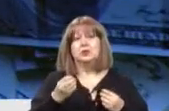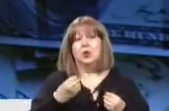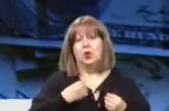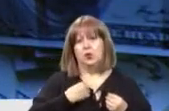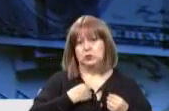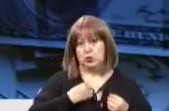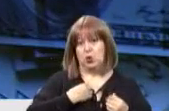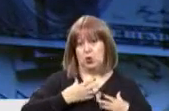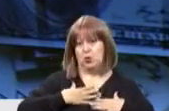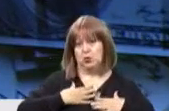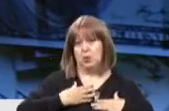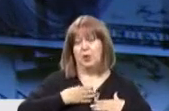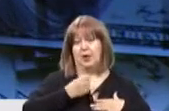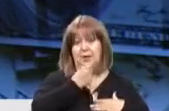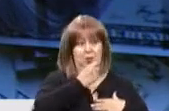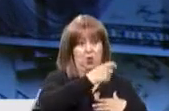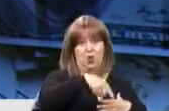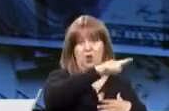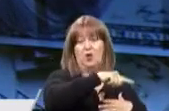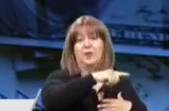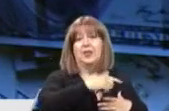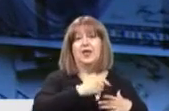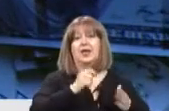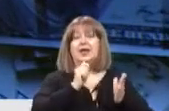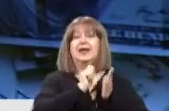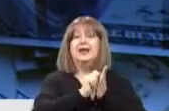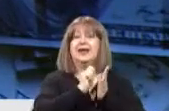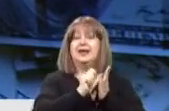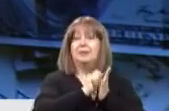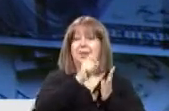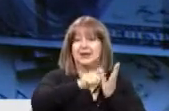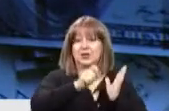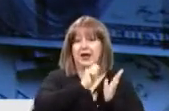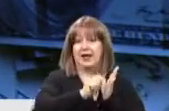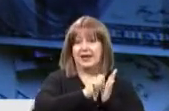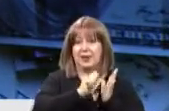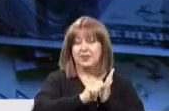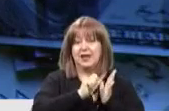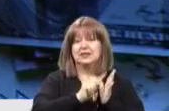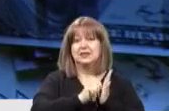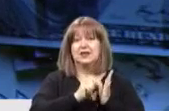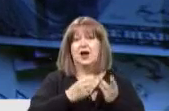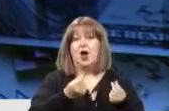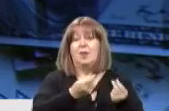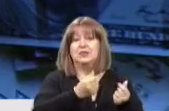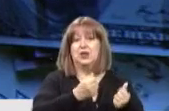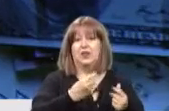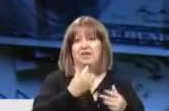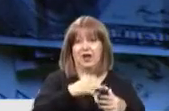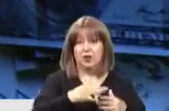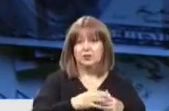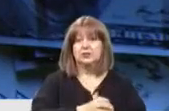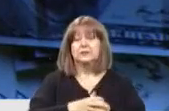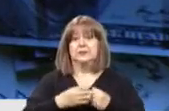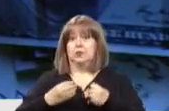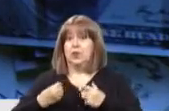agente inscripto. Y la gente está inscripto en Comisión Nacional de Valores. Lo cual, vos cuando vas a hacer una inversión, primero chequear en